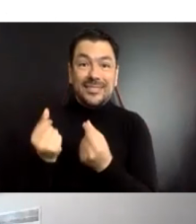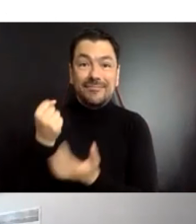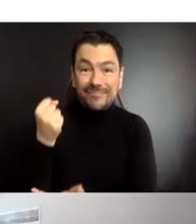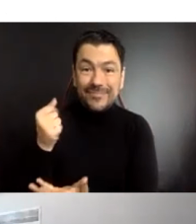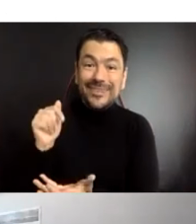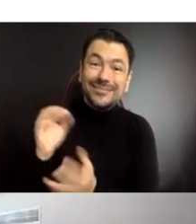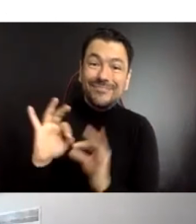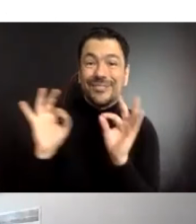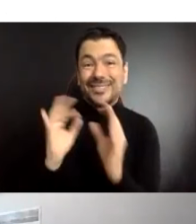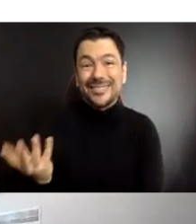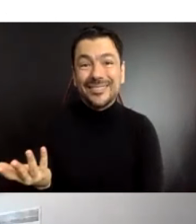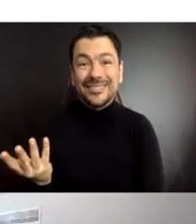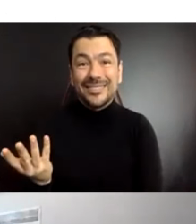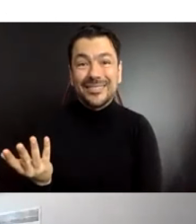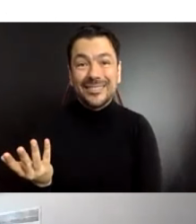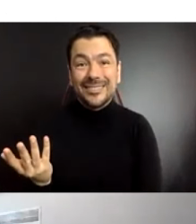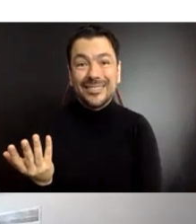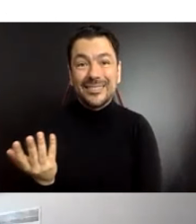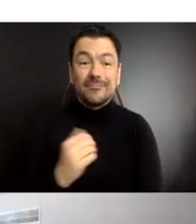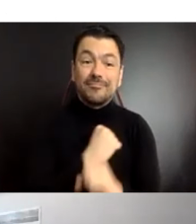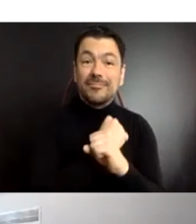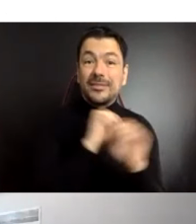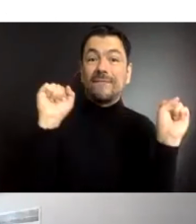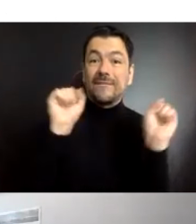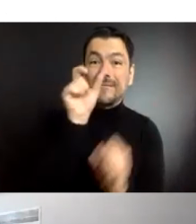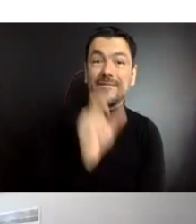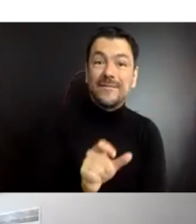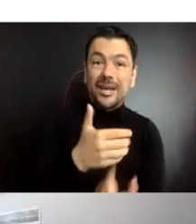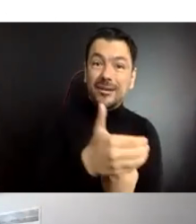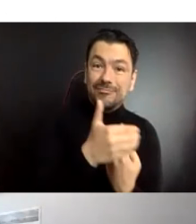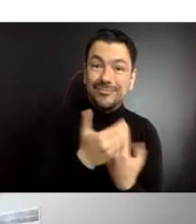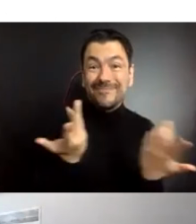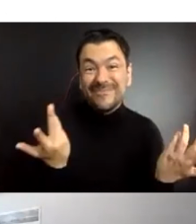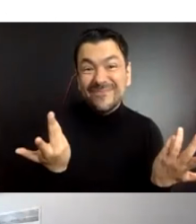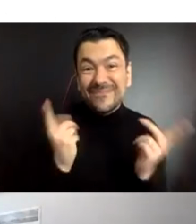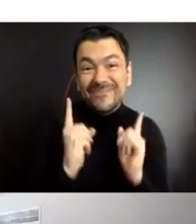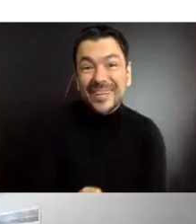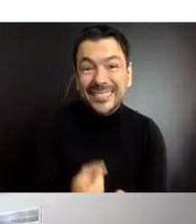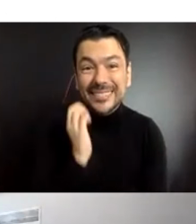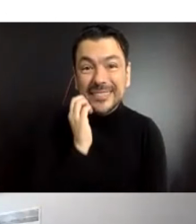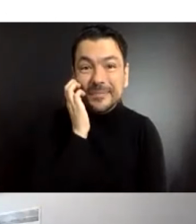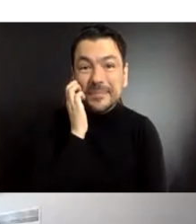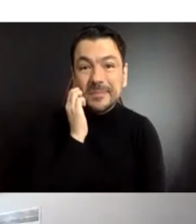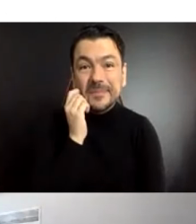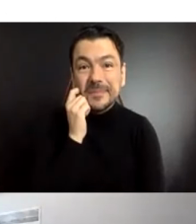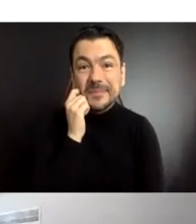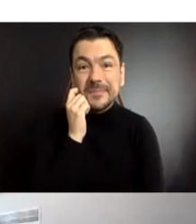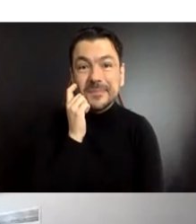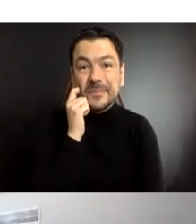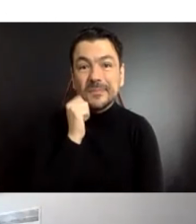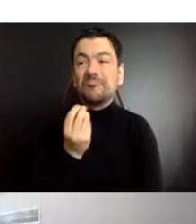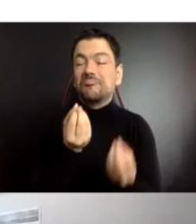economía. ¿Cómo podemos desarrollar esa parte? ¿Cómo podemos construir luego recolección de datos y fuerza de trabajo? ¿Cómo